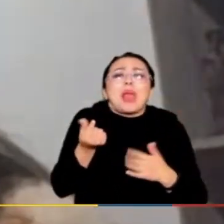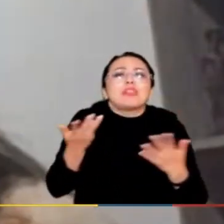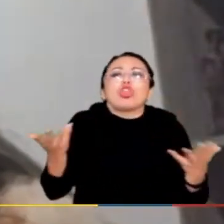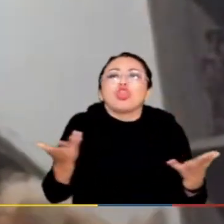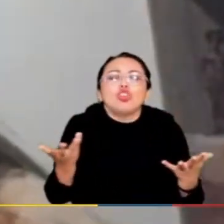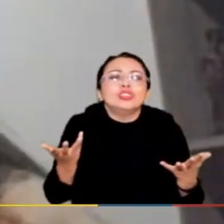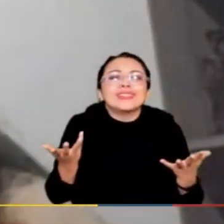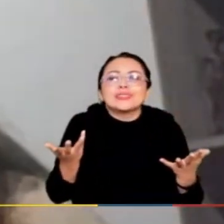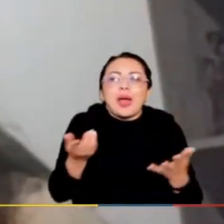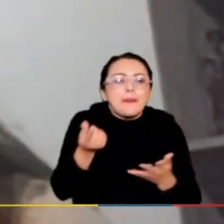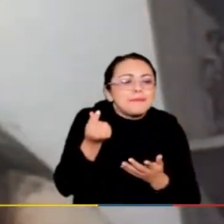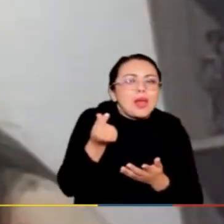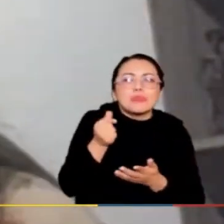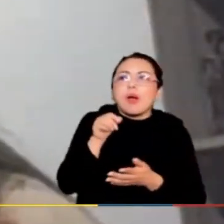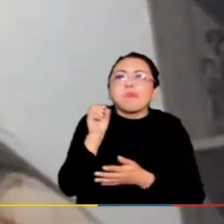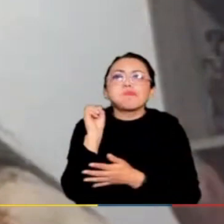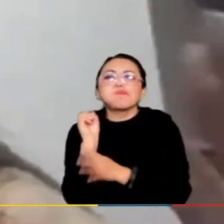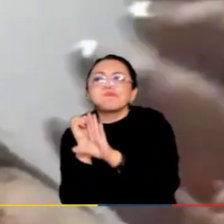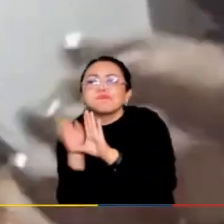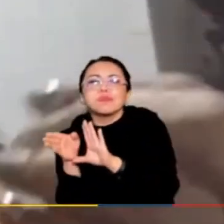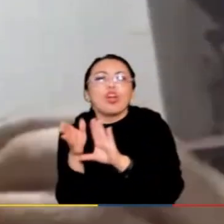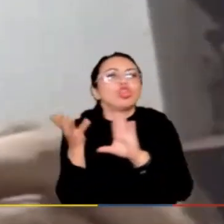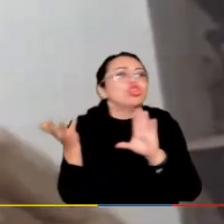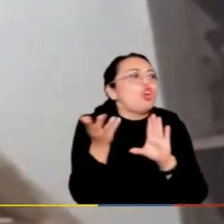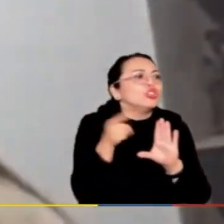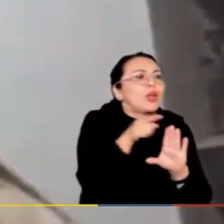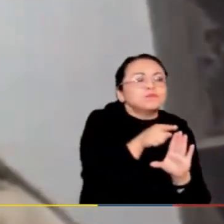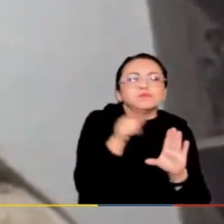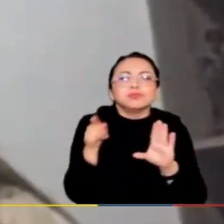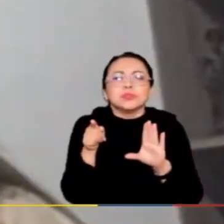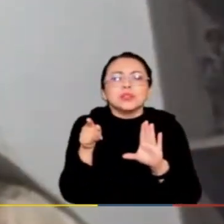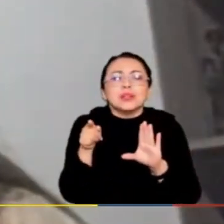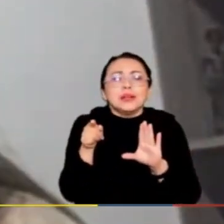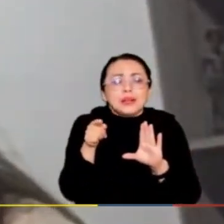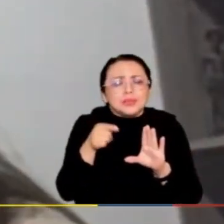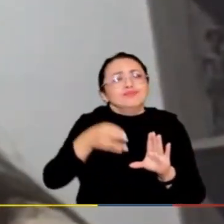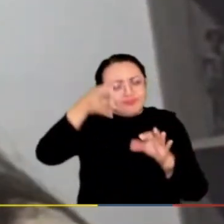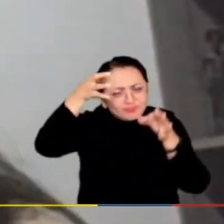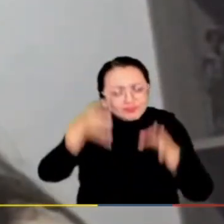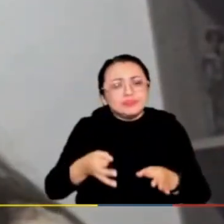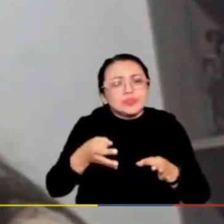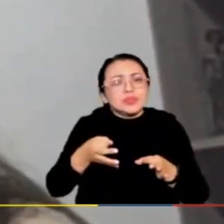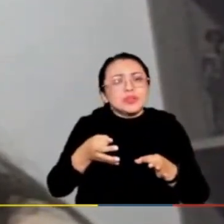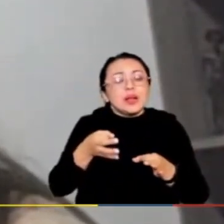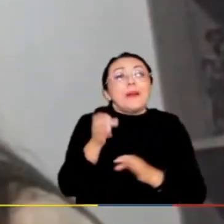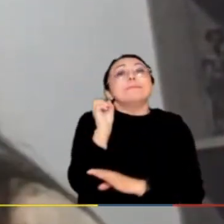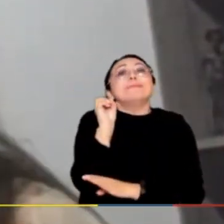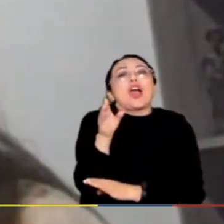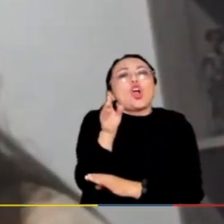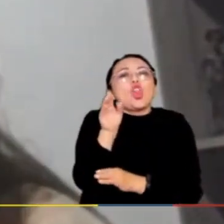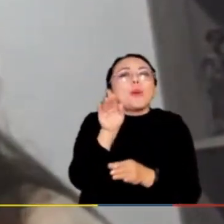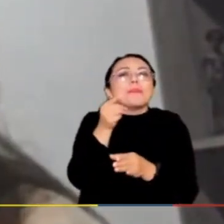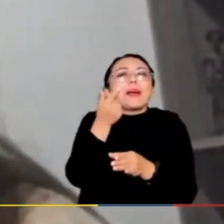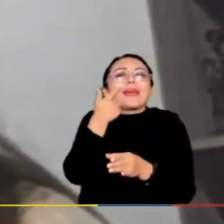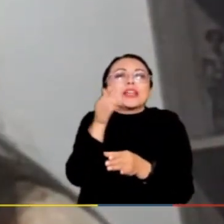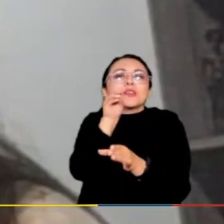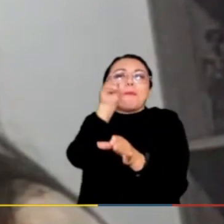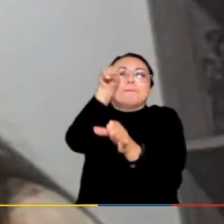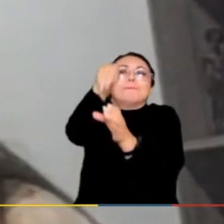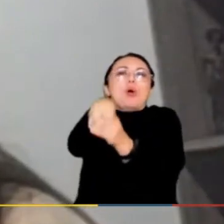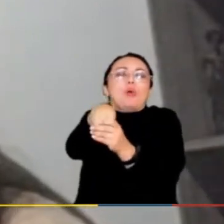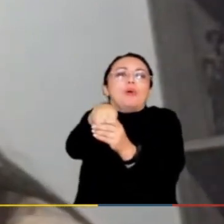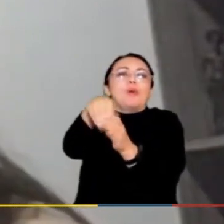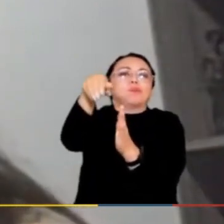estaba? ¿El dinero en dónde estaba? Y si estaba efectivamente en un bolsillito del Bancolombia, él al